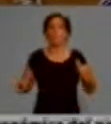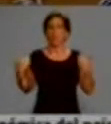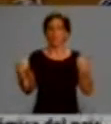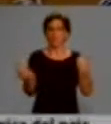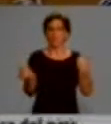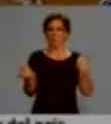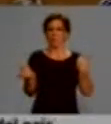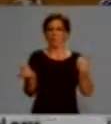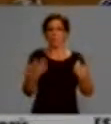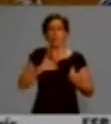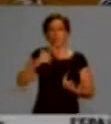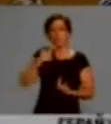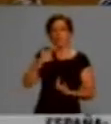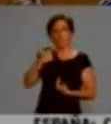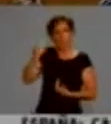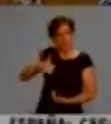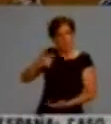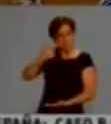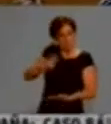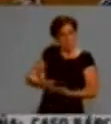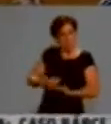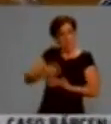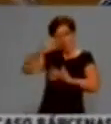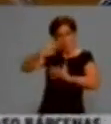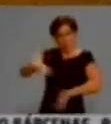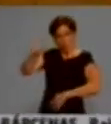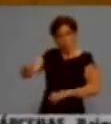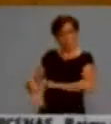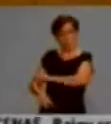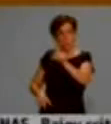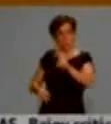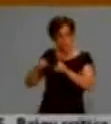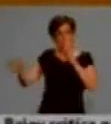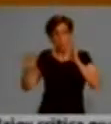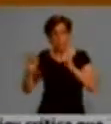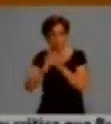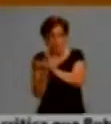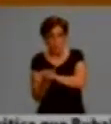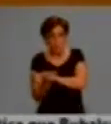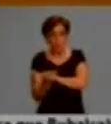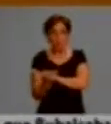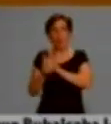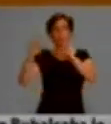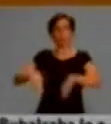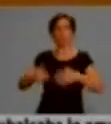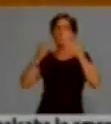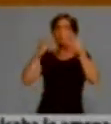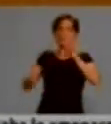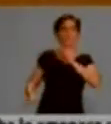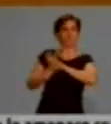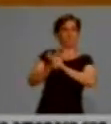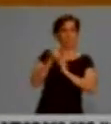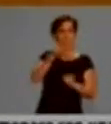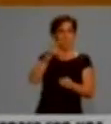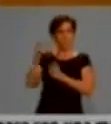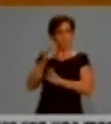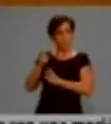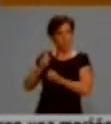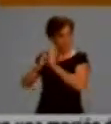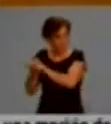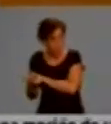demostrar que no era inocente? No, señor Rajoy. ¿Cuando se confirmó que era un evasor fiscal? Tampoco, señor